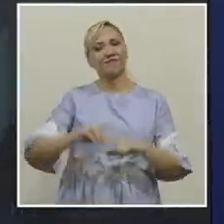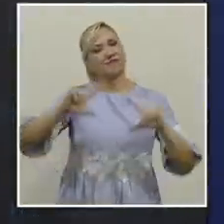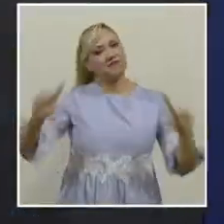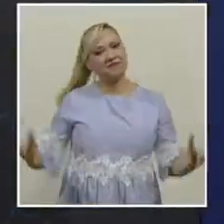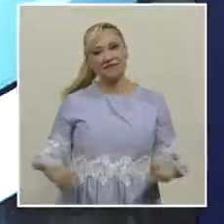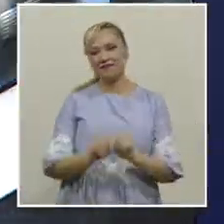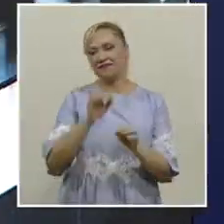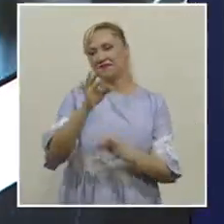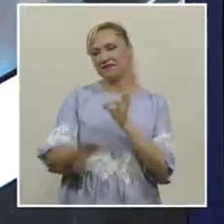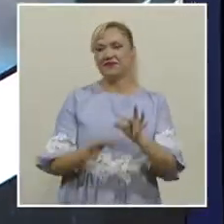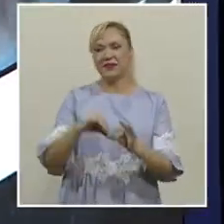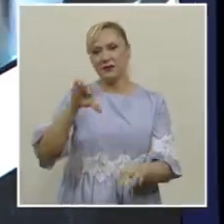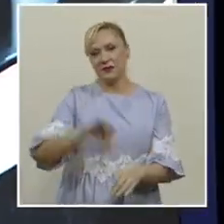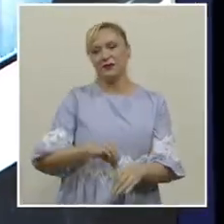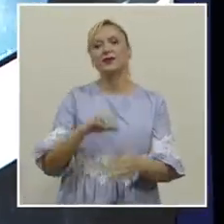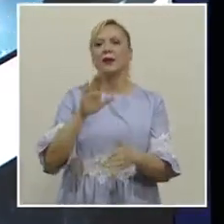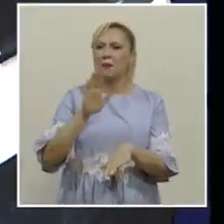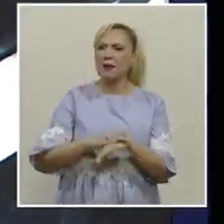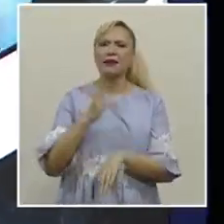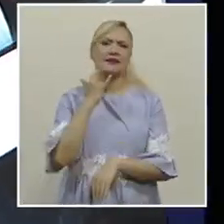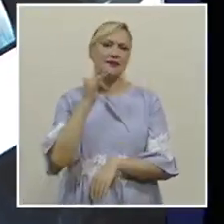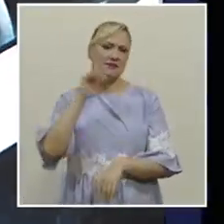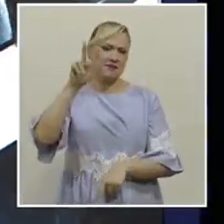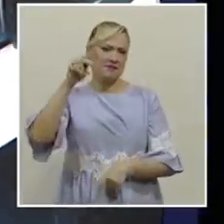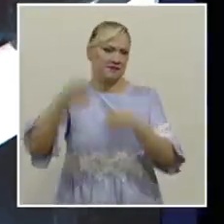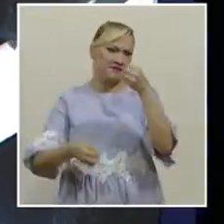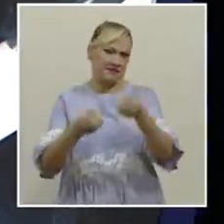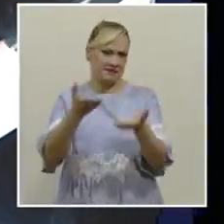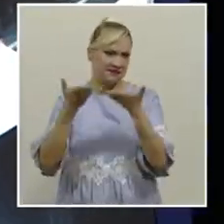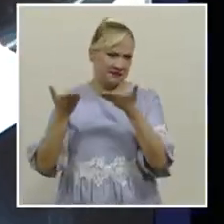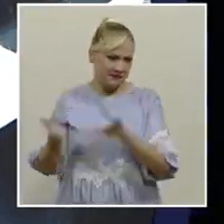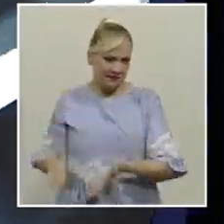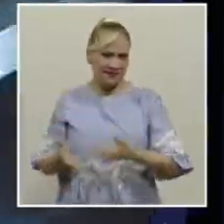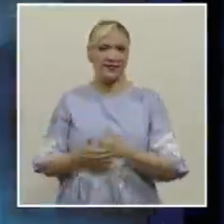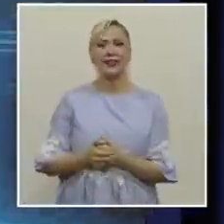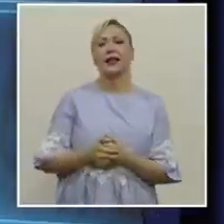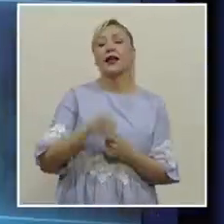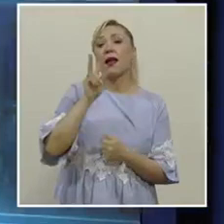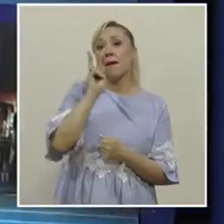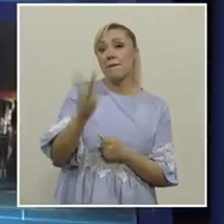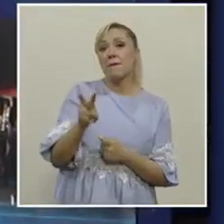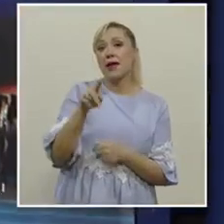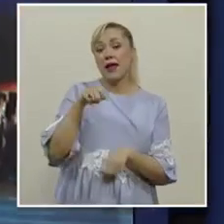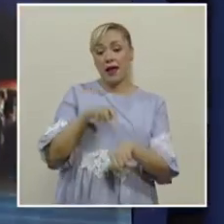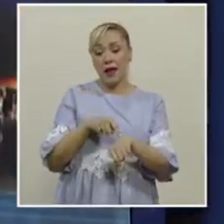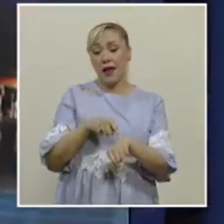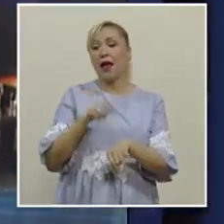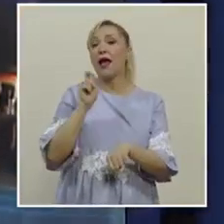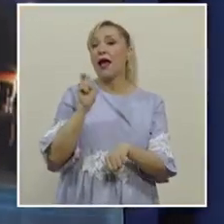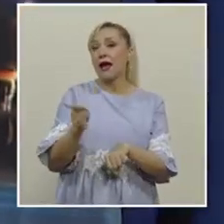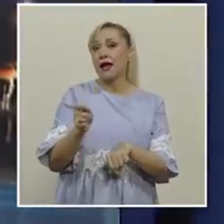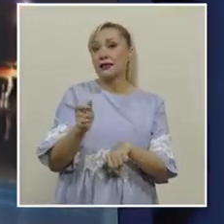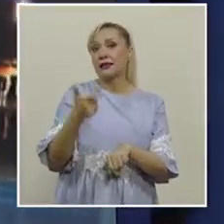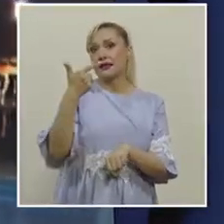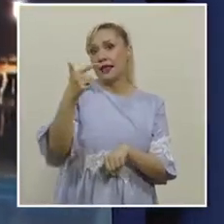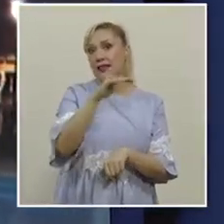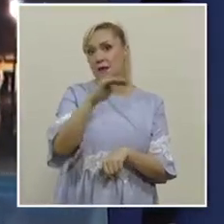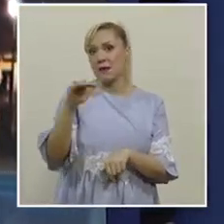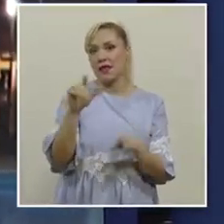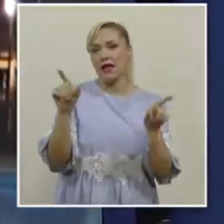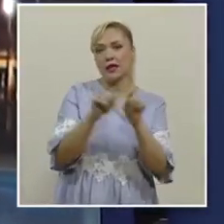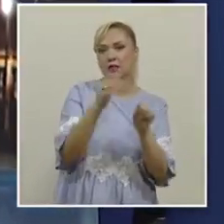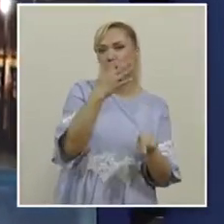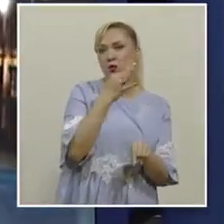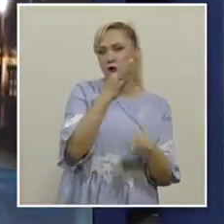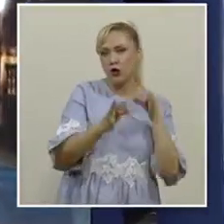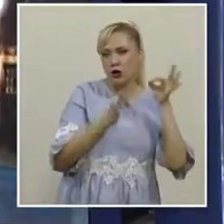invitamos a mantenerse en la señal del canal del Poder Judicial de la Federación. No se pierda a las 19:30 horas nuestro avance informativo